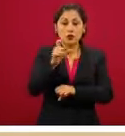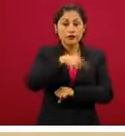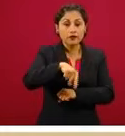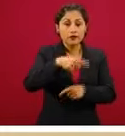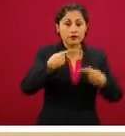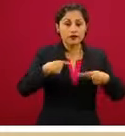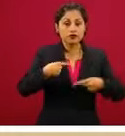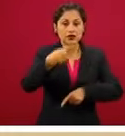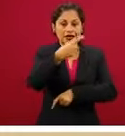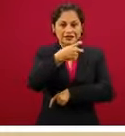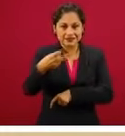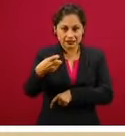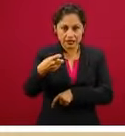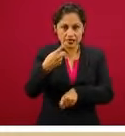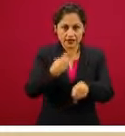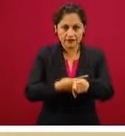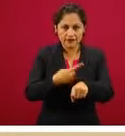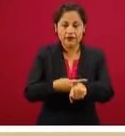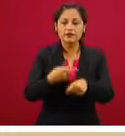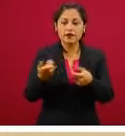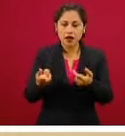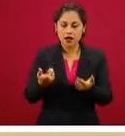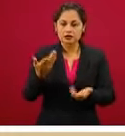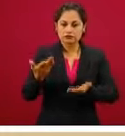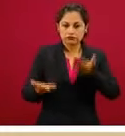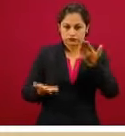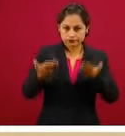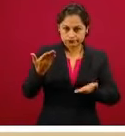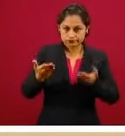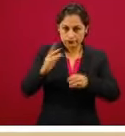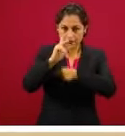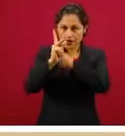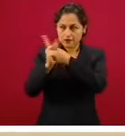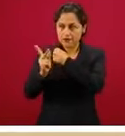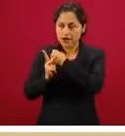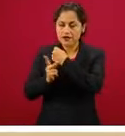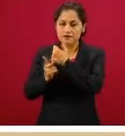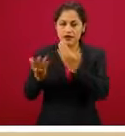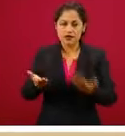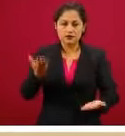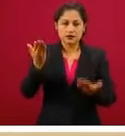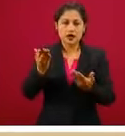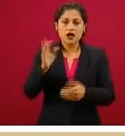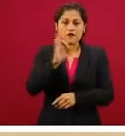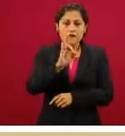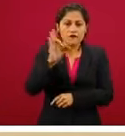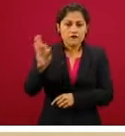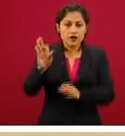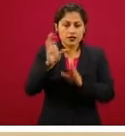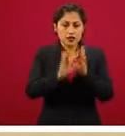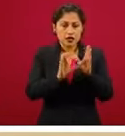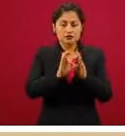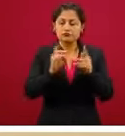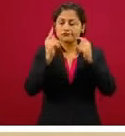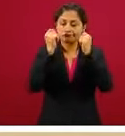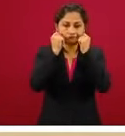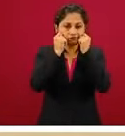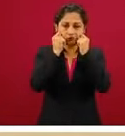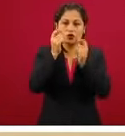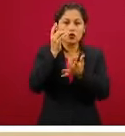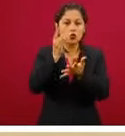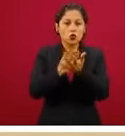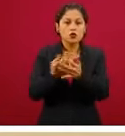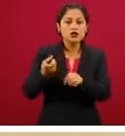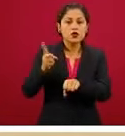permite es hacer una comparación entre países independientemente de la fecha exacta en el calendario en que empezaron sus